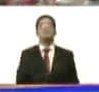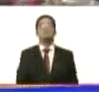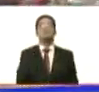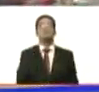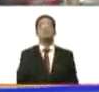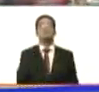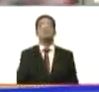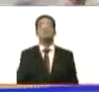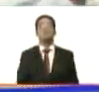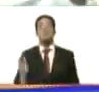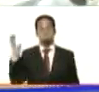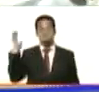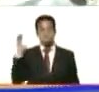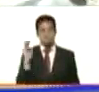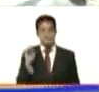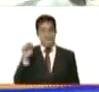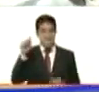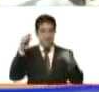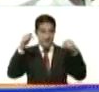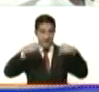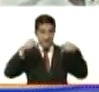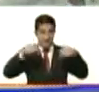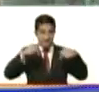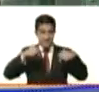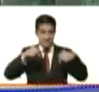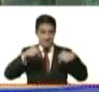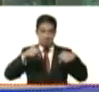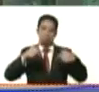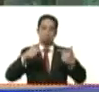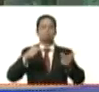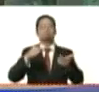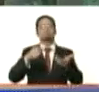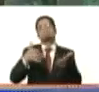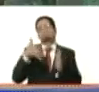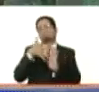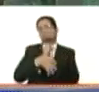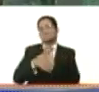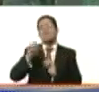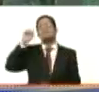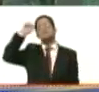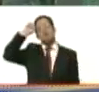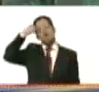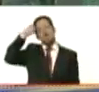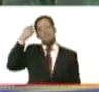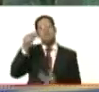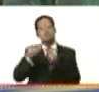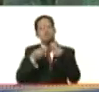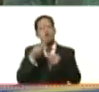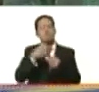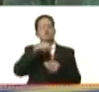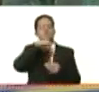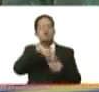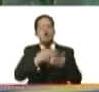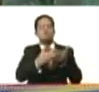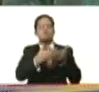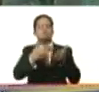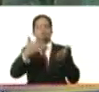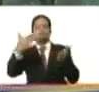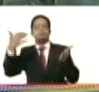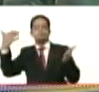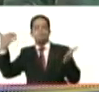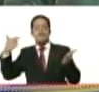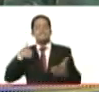Venir a este cuartel es recordar el paso de la historia y es